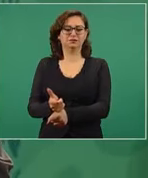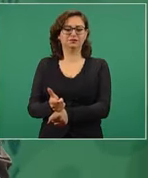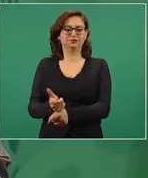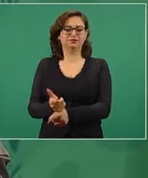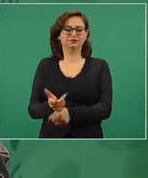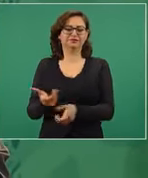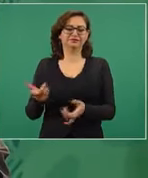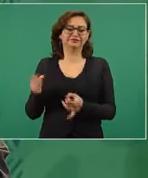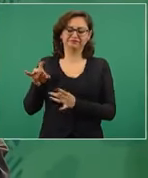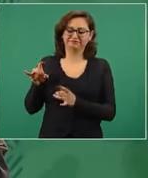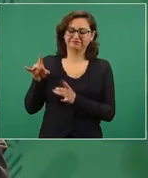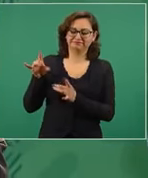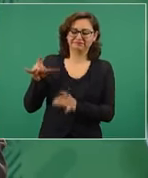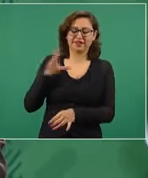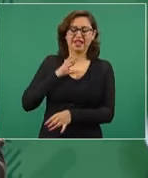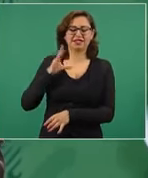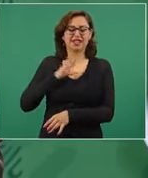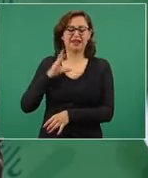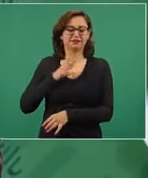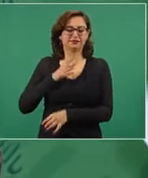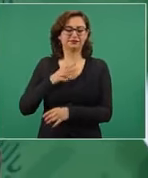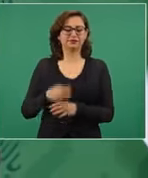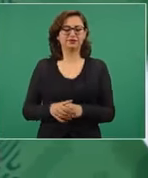les localizara.